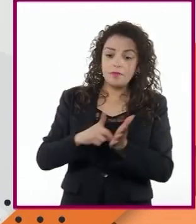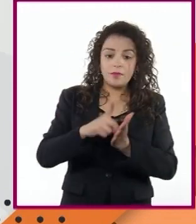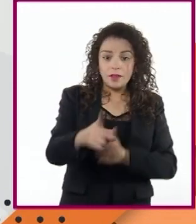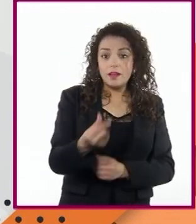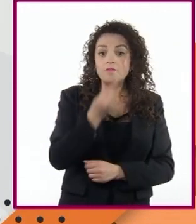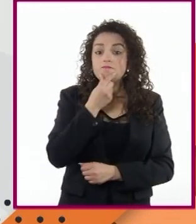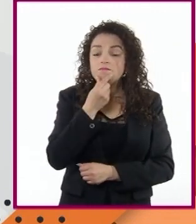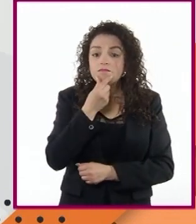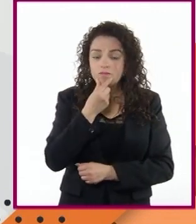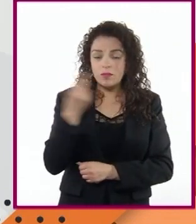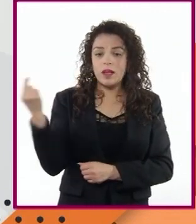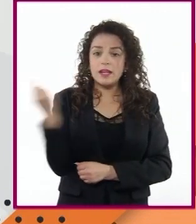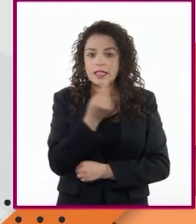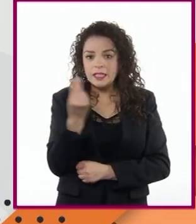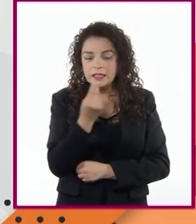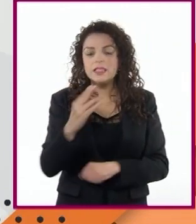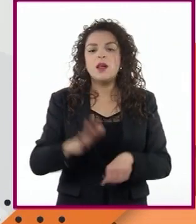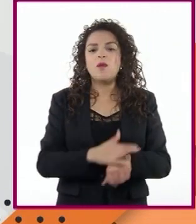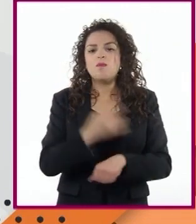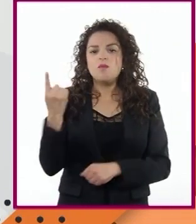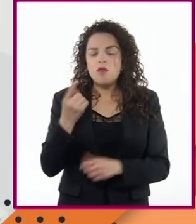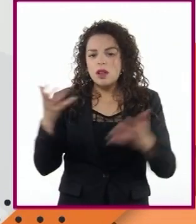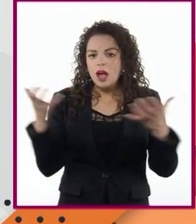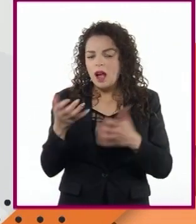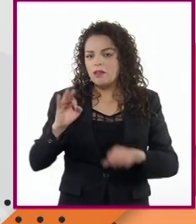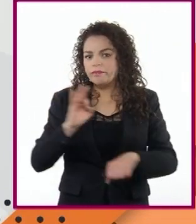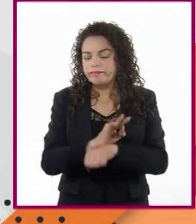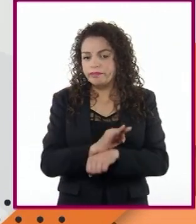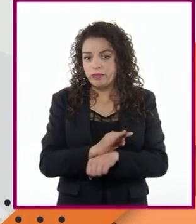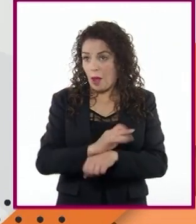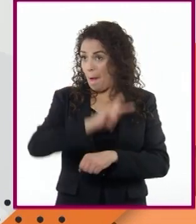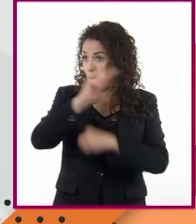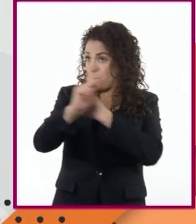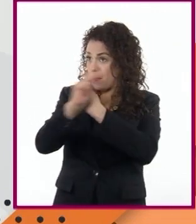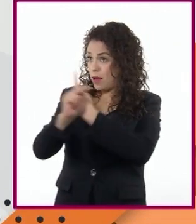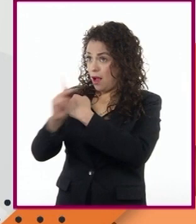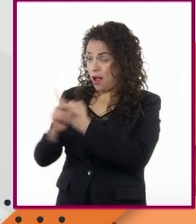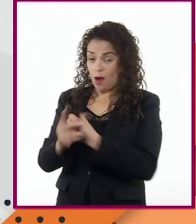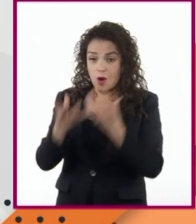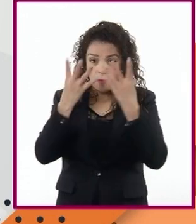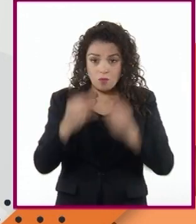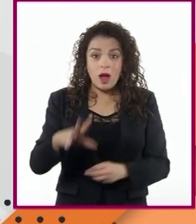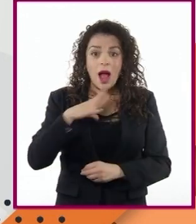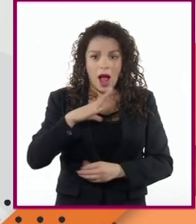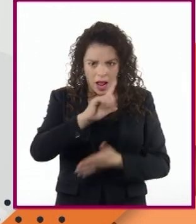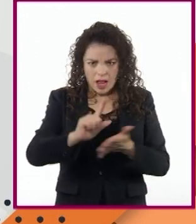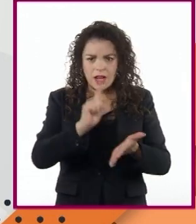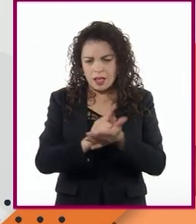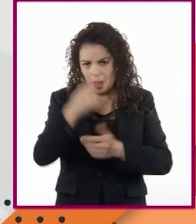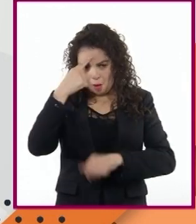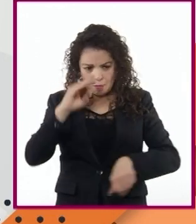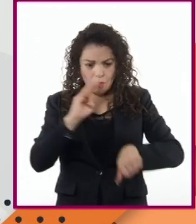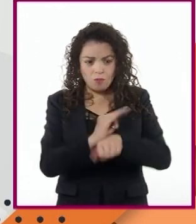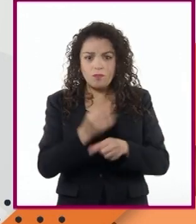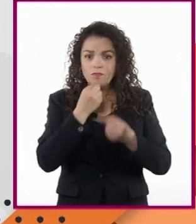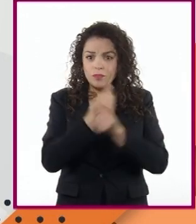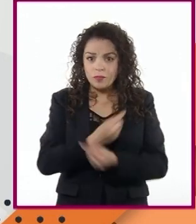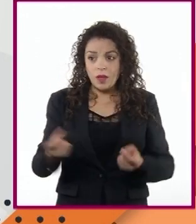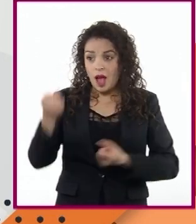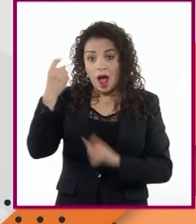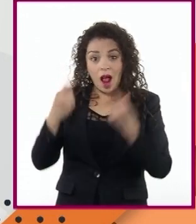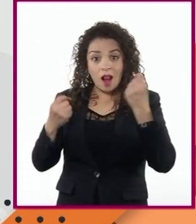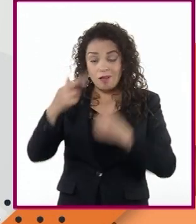era necesaria porque, aun cuando muchos países tenían leyes que protegían a la infancia, algunos no las